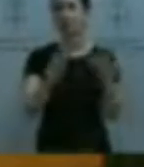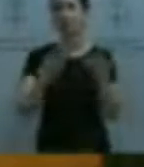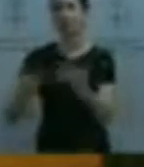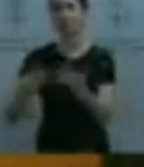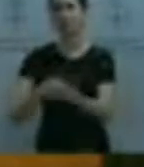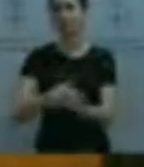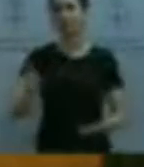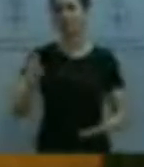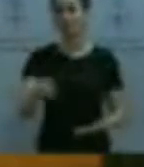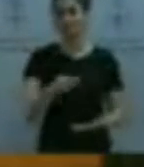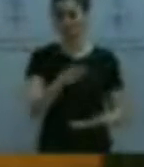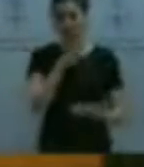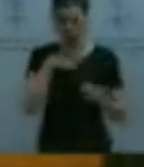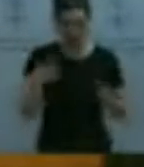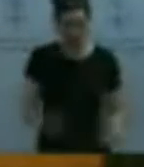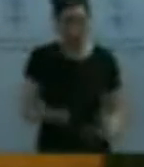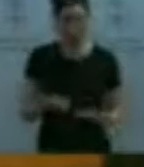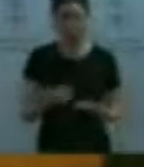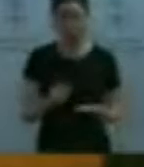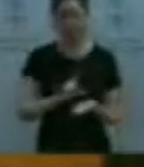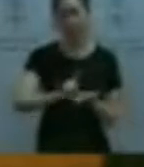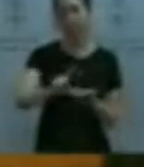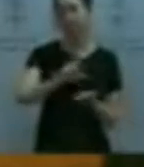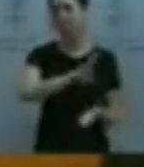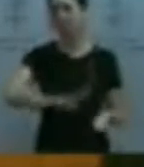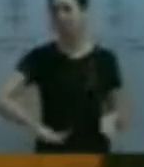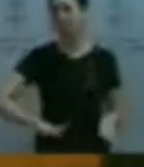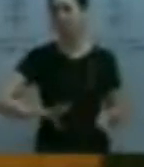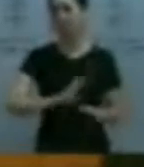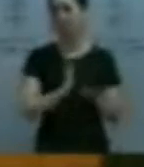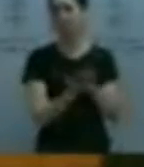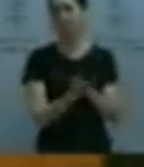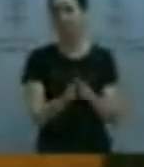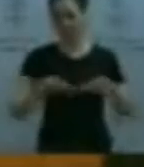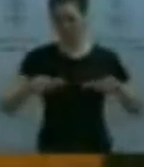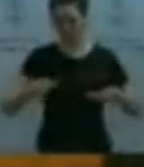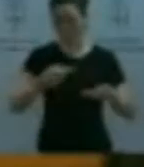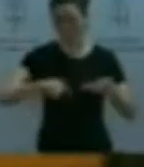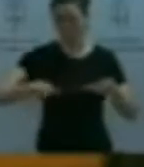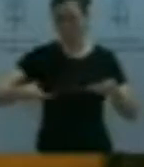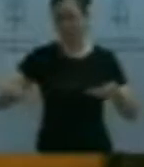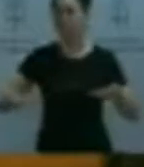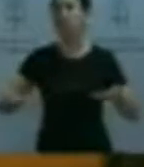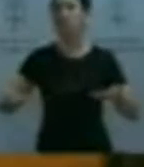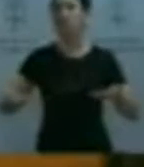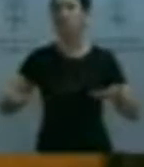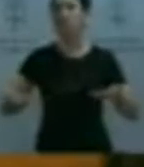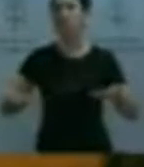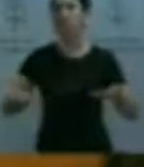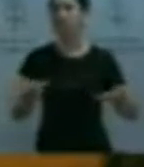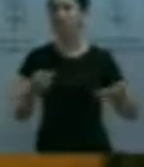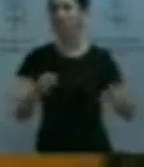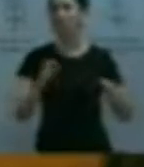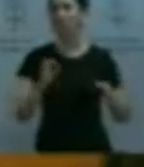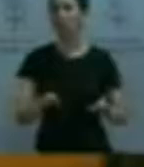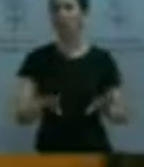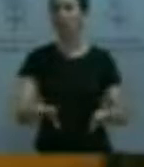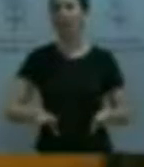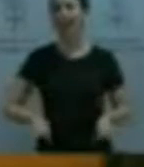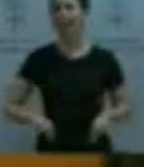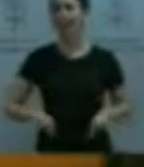liquidación provisional de este expediente que yo he visto de remanente de tesorería, entre afectado y no afectado, el SEPEPA tiene casi